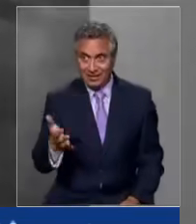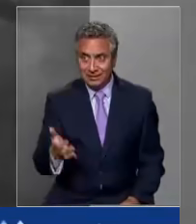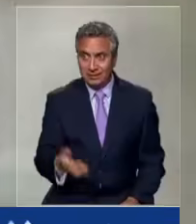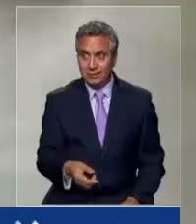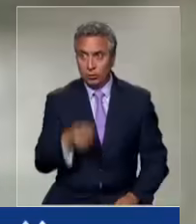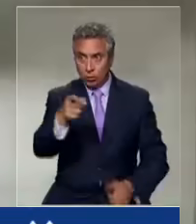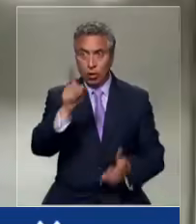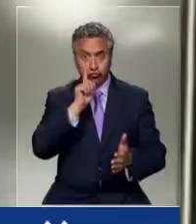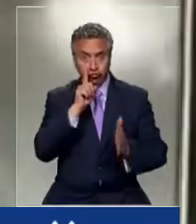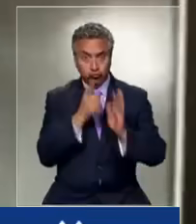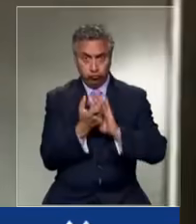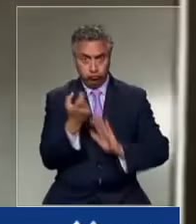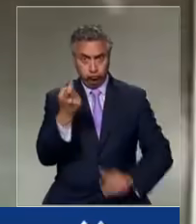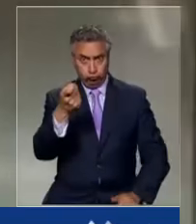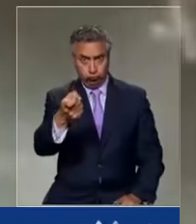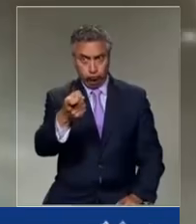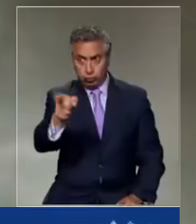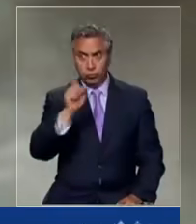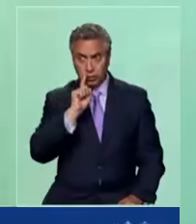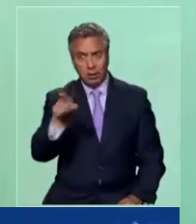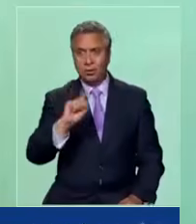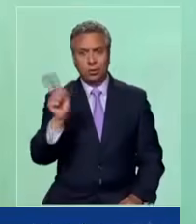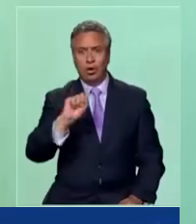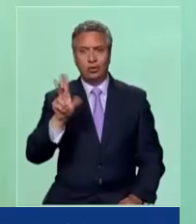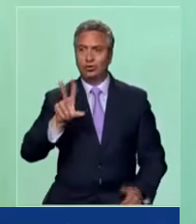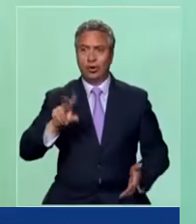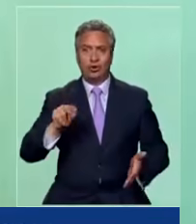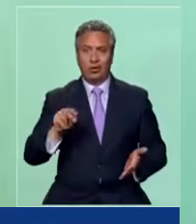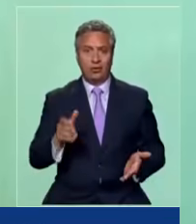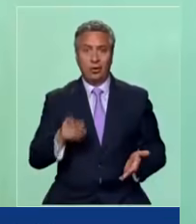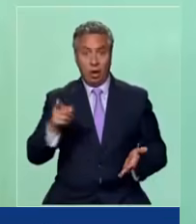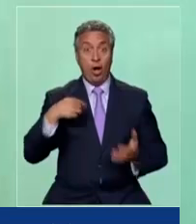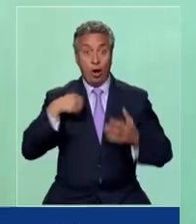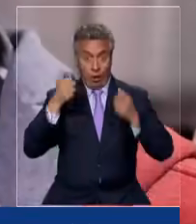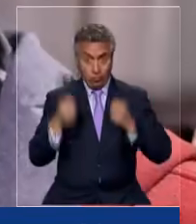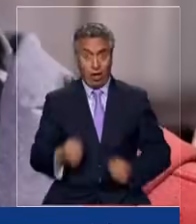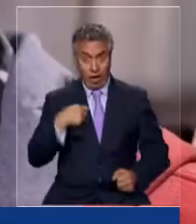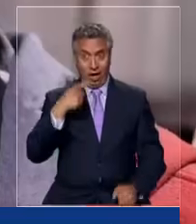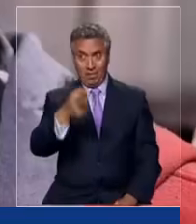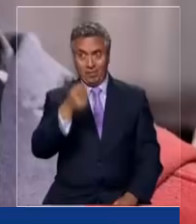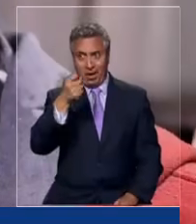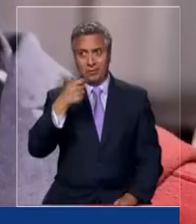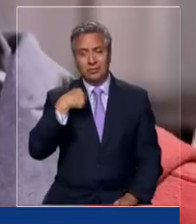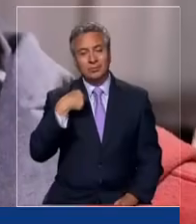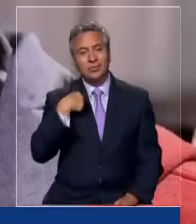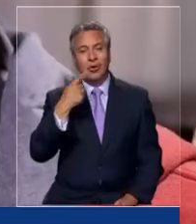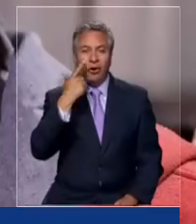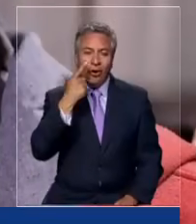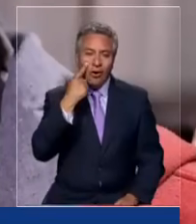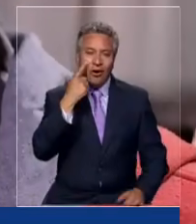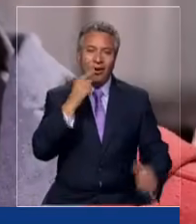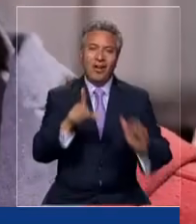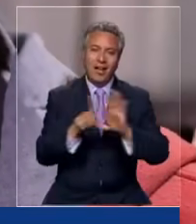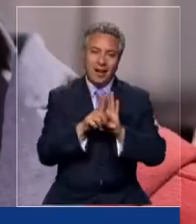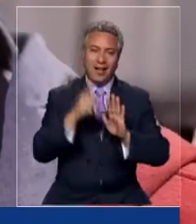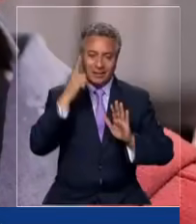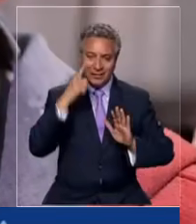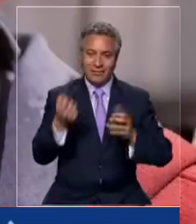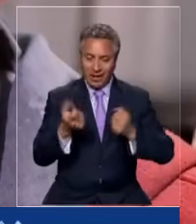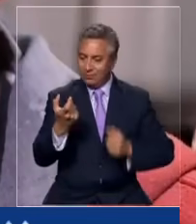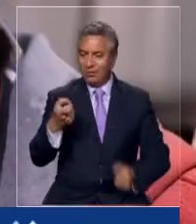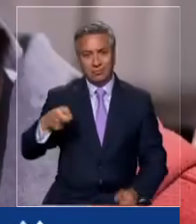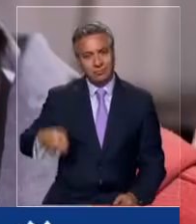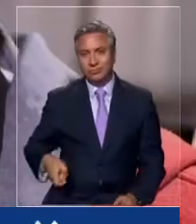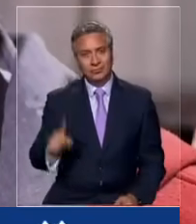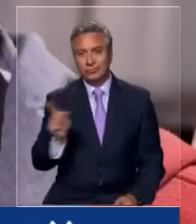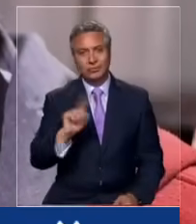¿Usted anda armado? No. Tú cuando dijiste, ¿puedo disparar? Conozco la ley, sé que no puedo andar con el arma en el vehículo